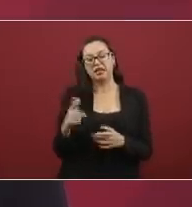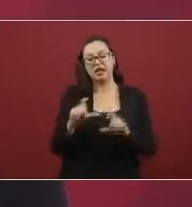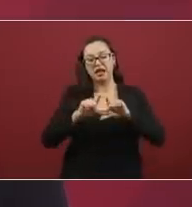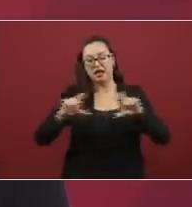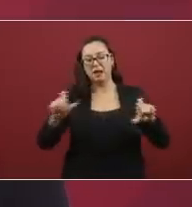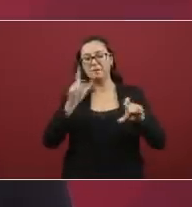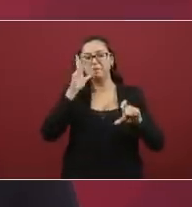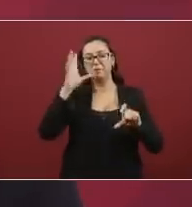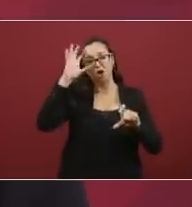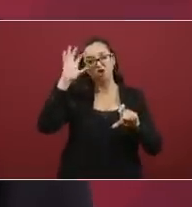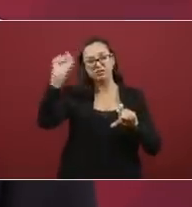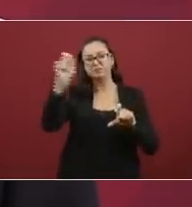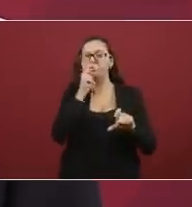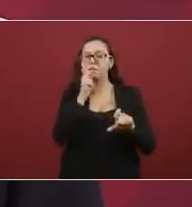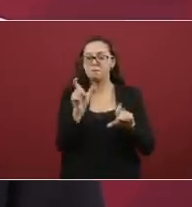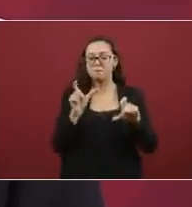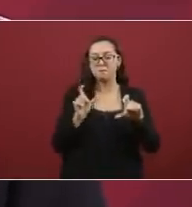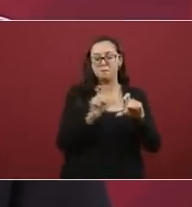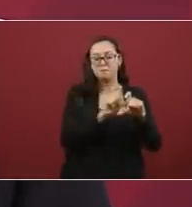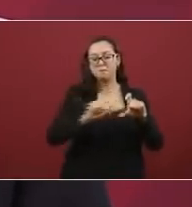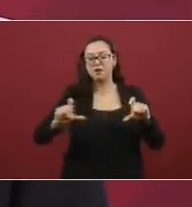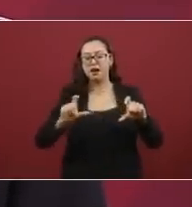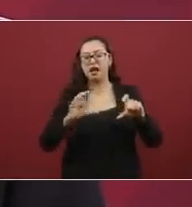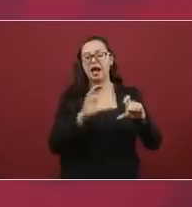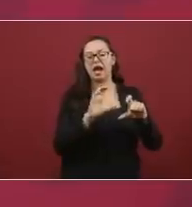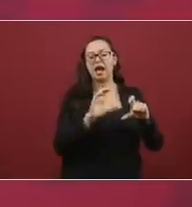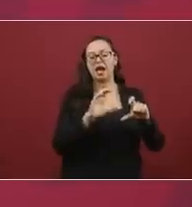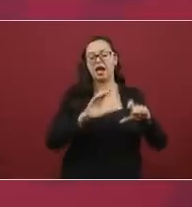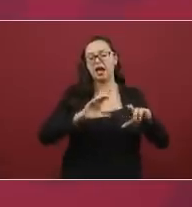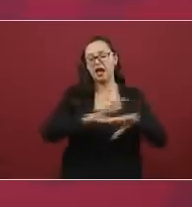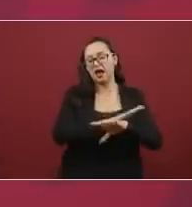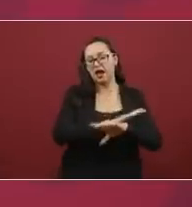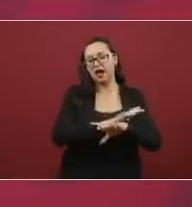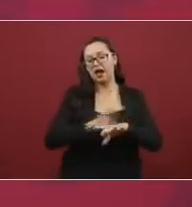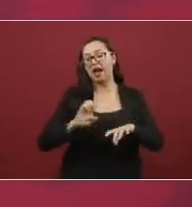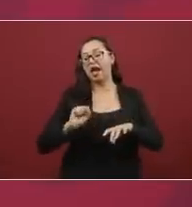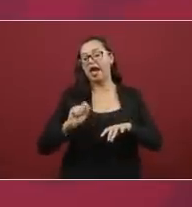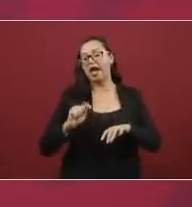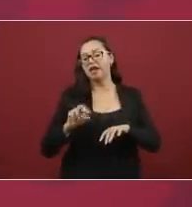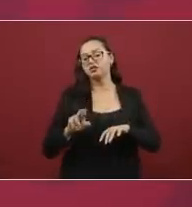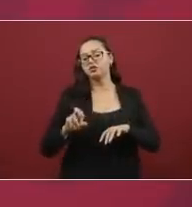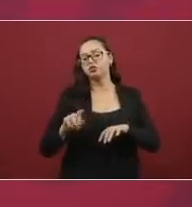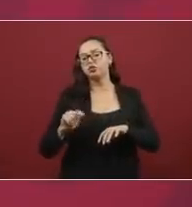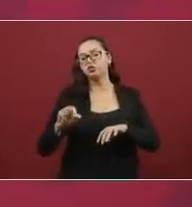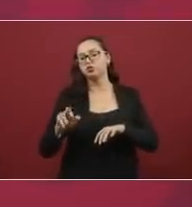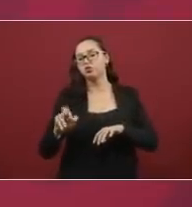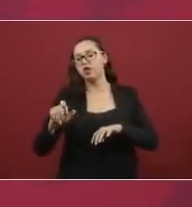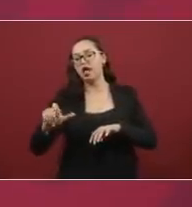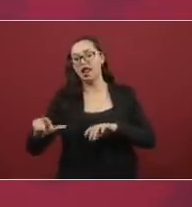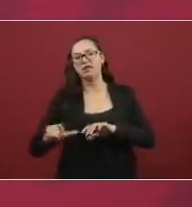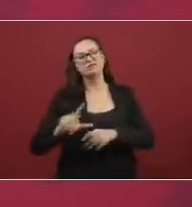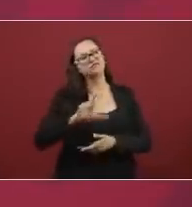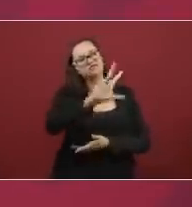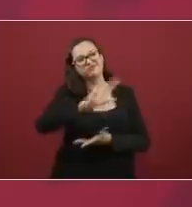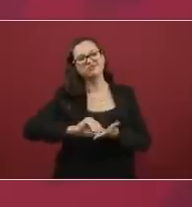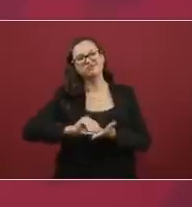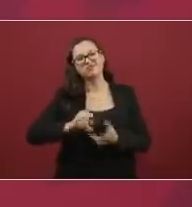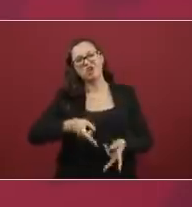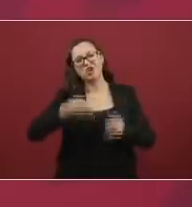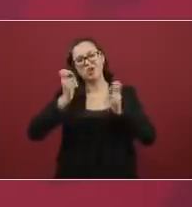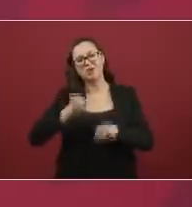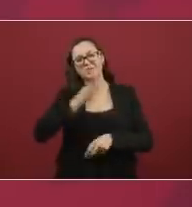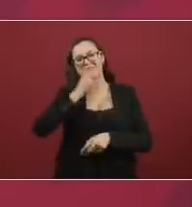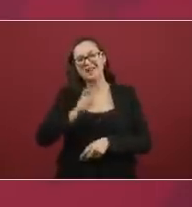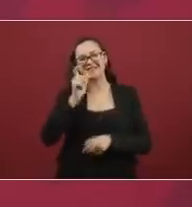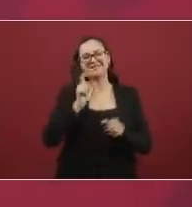del término, del concepto estructural. Cuando nosotros estudiamos en la ciencia